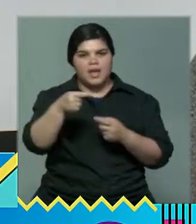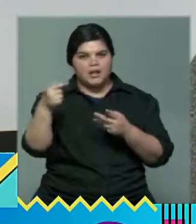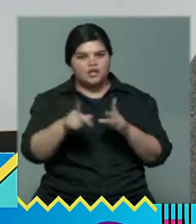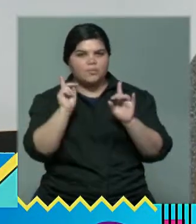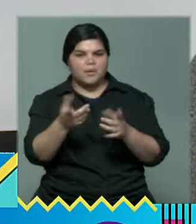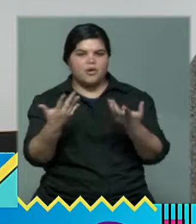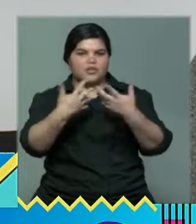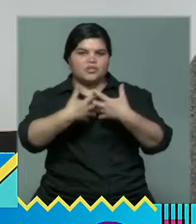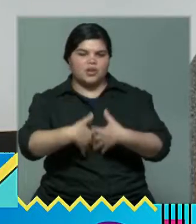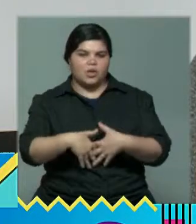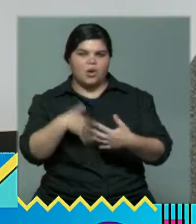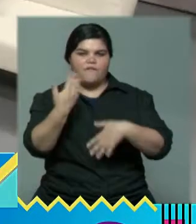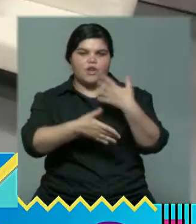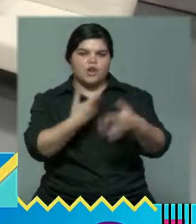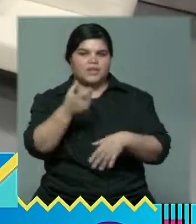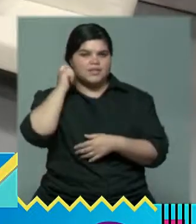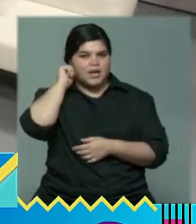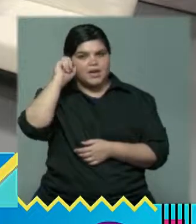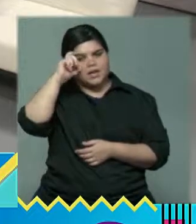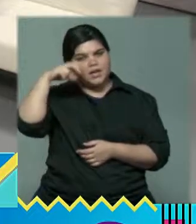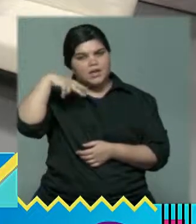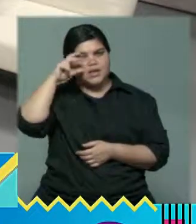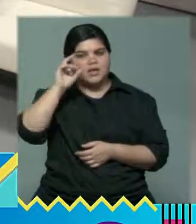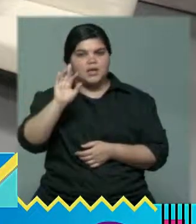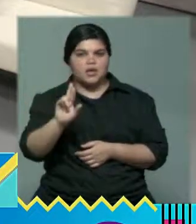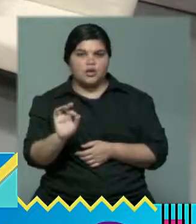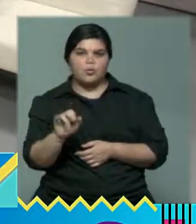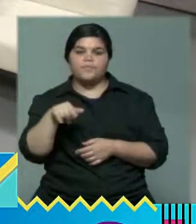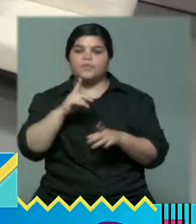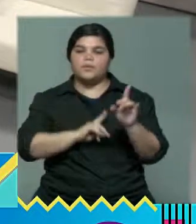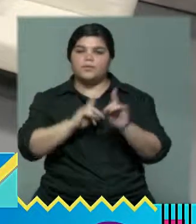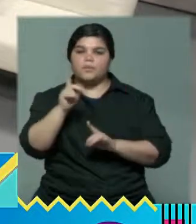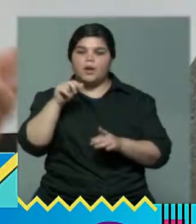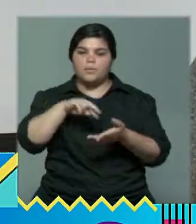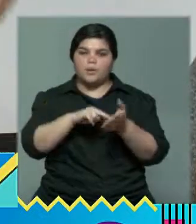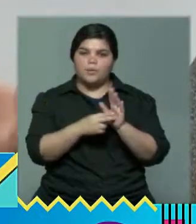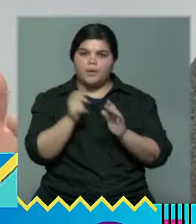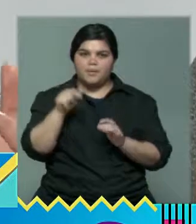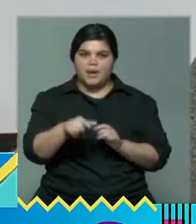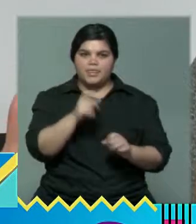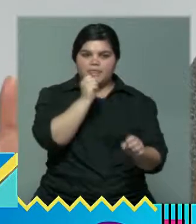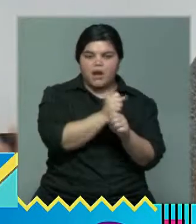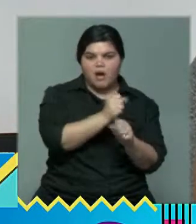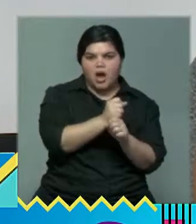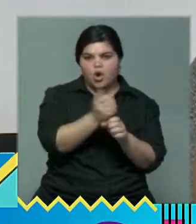género no necesitan, o no es el problema criminológico, por ejemplo, el trabajo o el estudio. Claro. Porque por